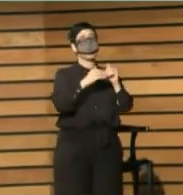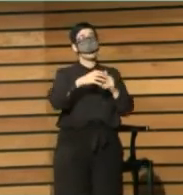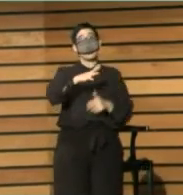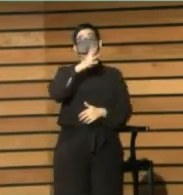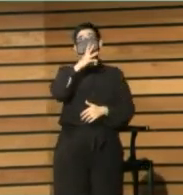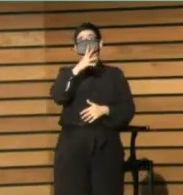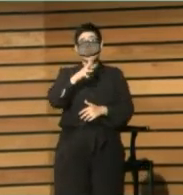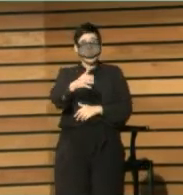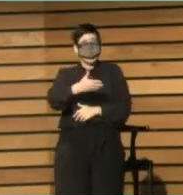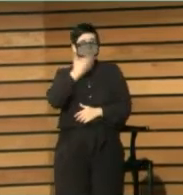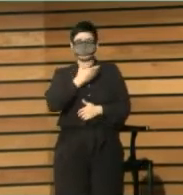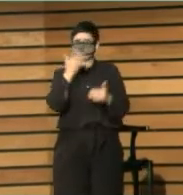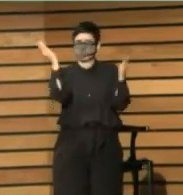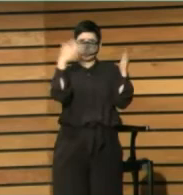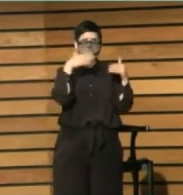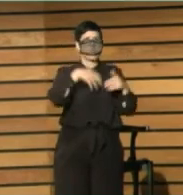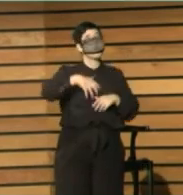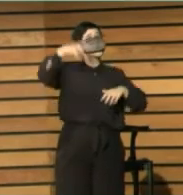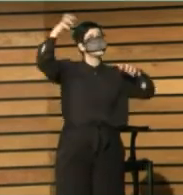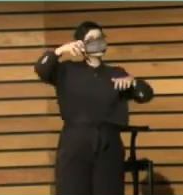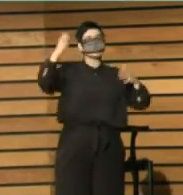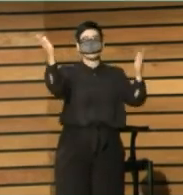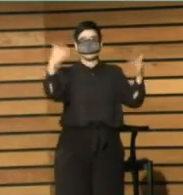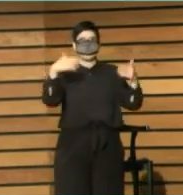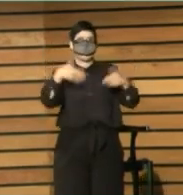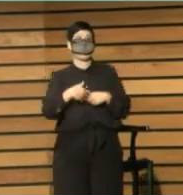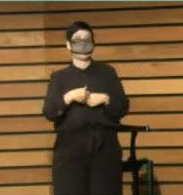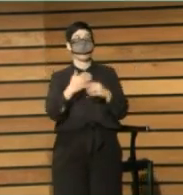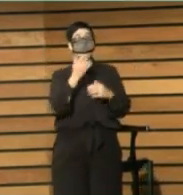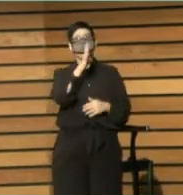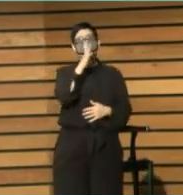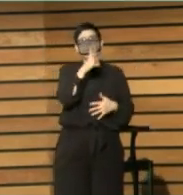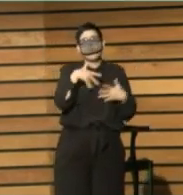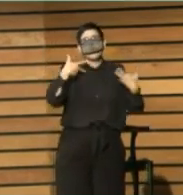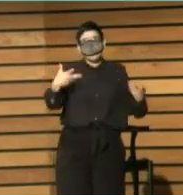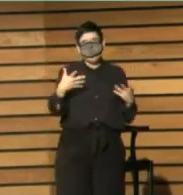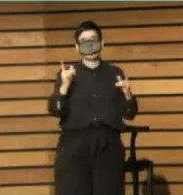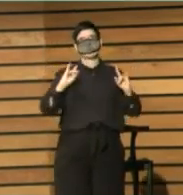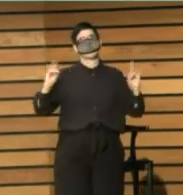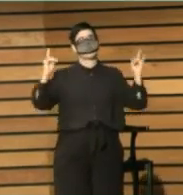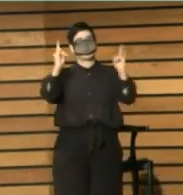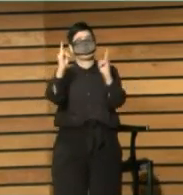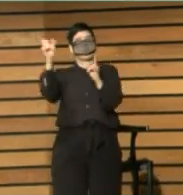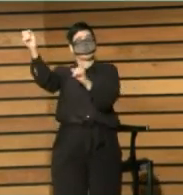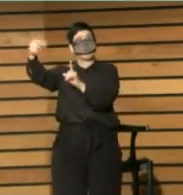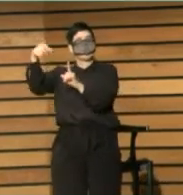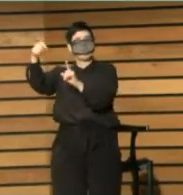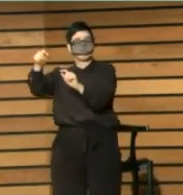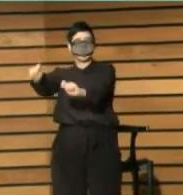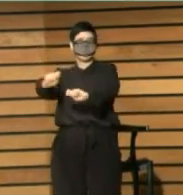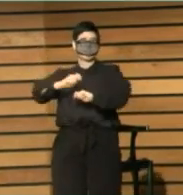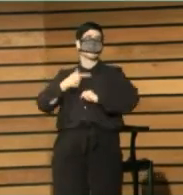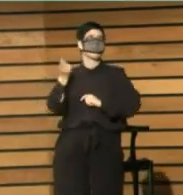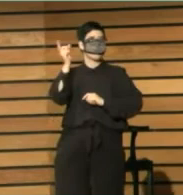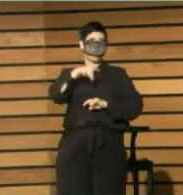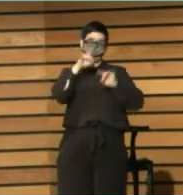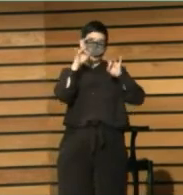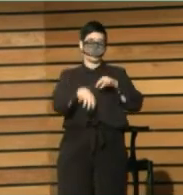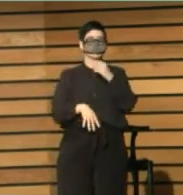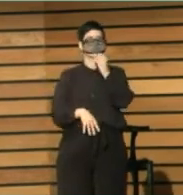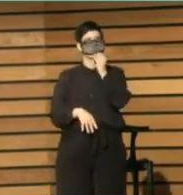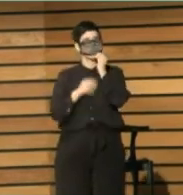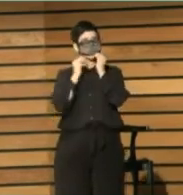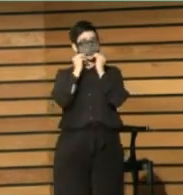era la que llegaba para la platanera. Hacía un sonido que a mí me parecía magnífico, cuando mi madre se levantaba de madrugada con mi